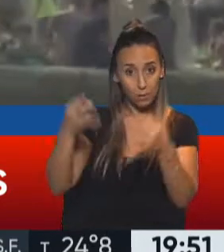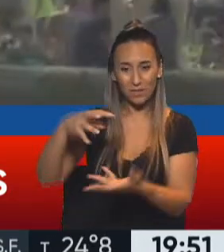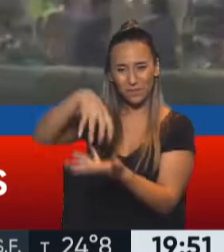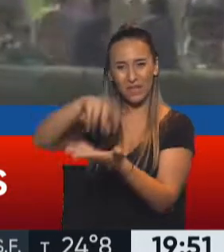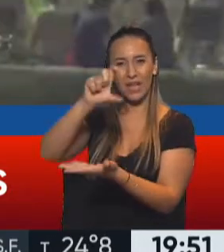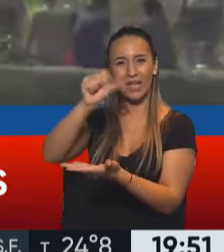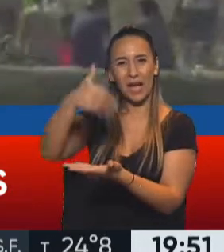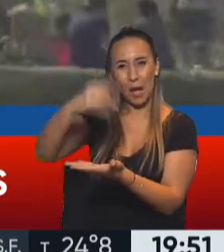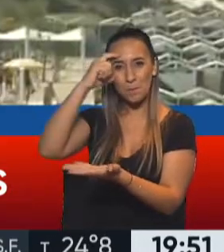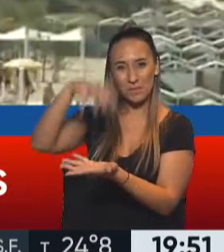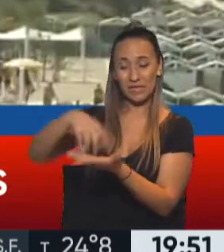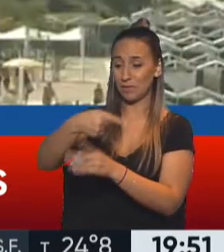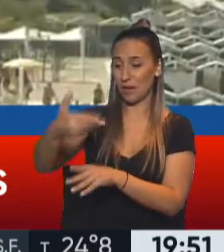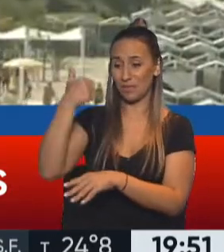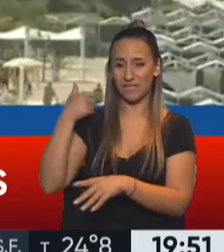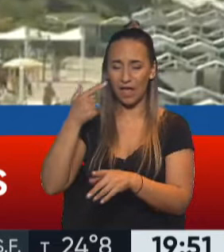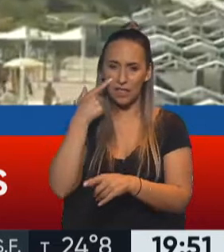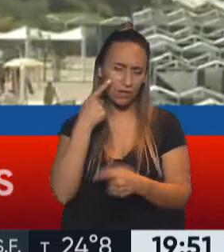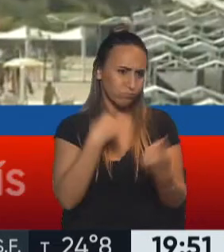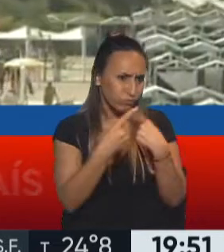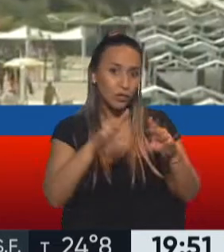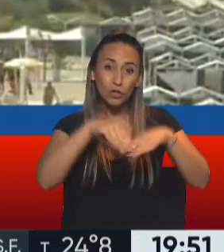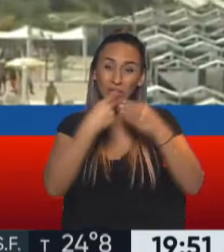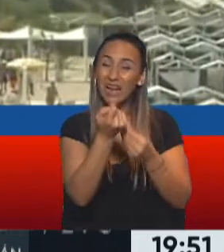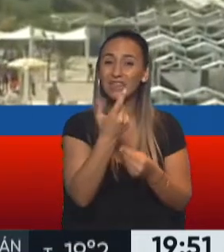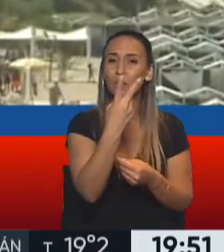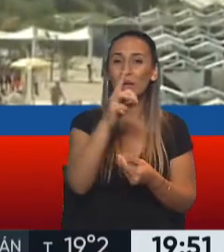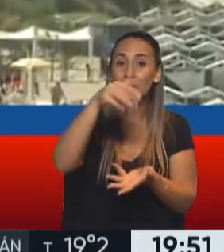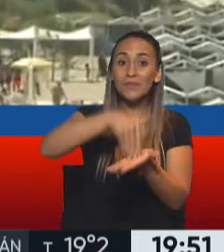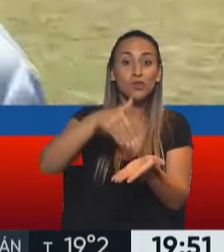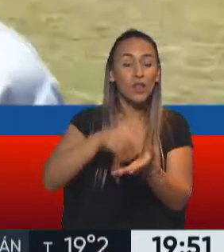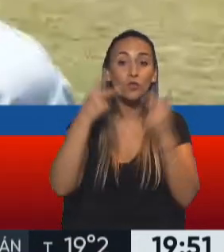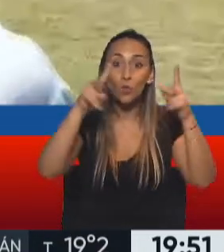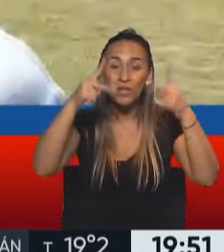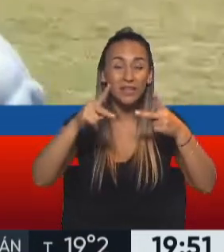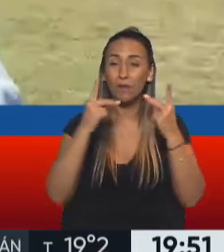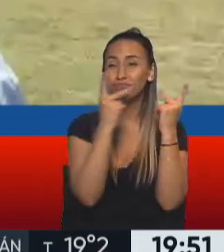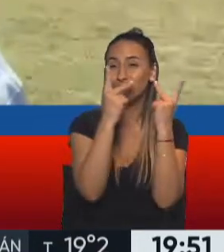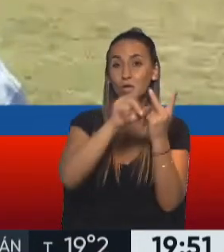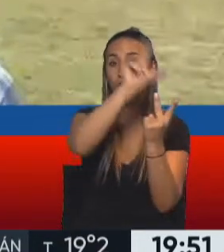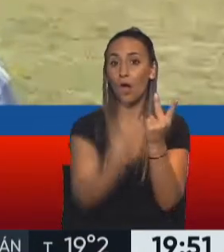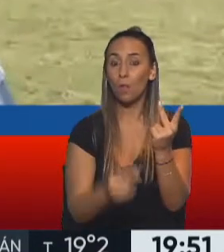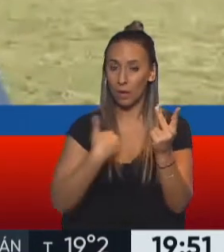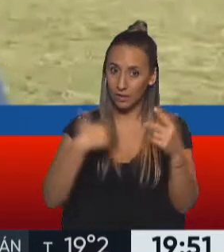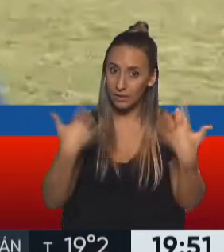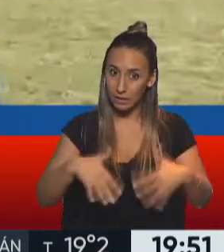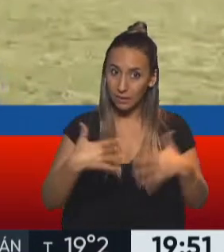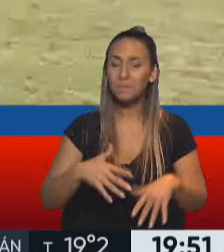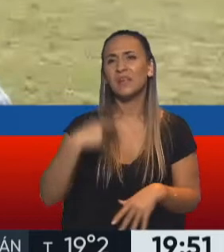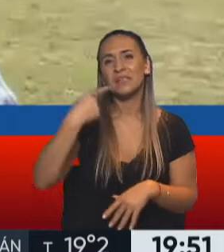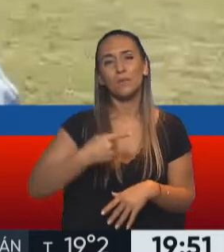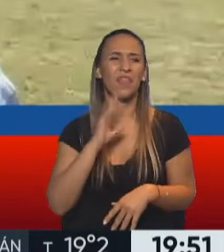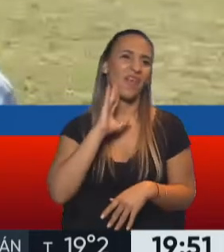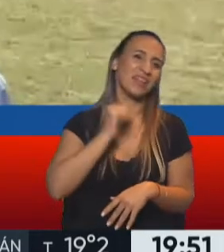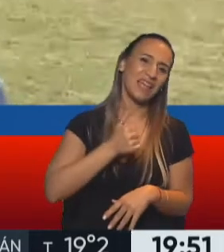pasada sacó lo que tiene que ver con enero. Más de 20 millones de turistas se movieron por el país. Pensemos que una temporada buena históricamente para la Argentina era entre 16